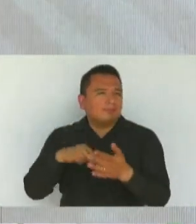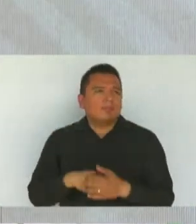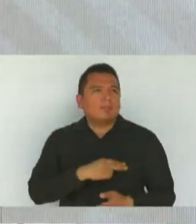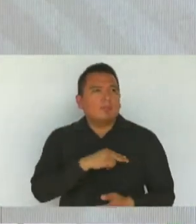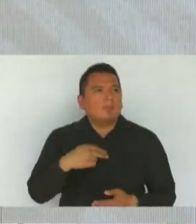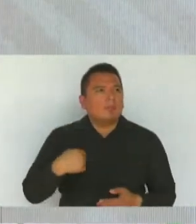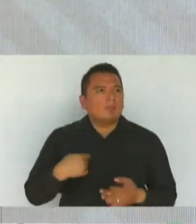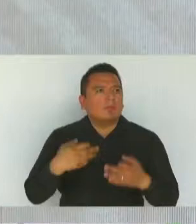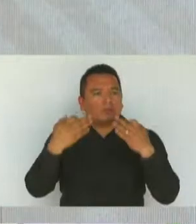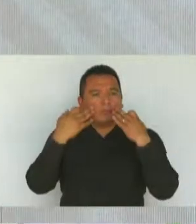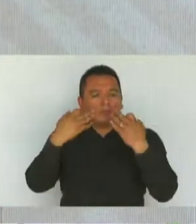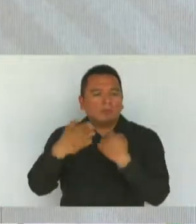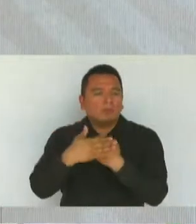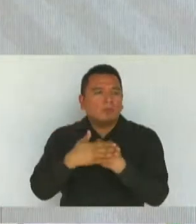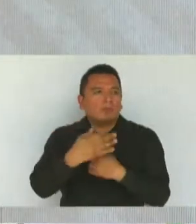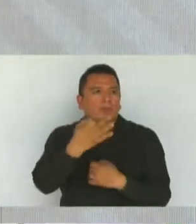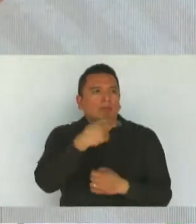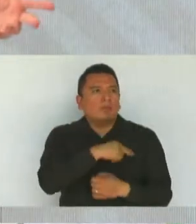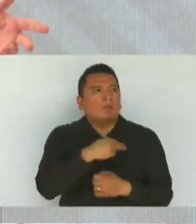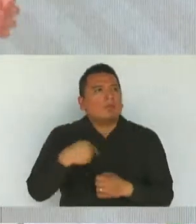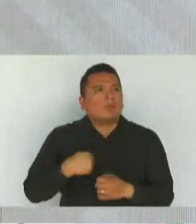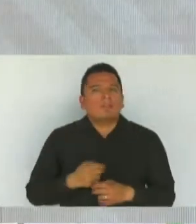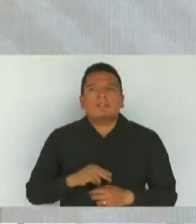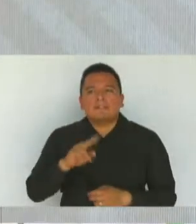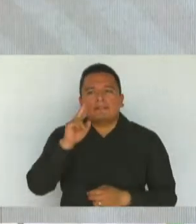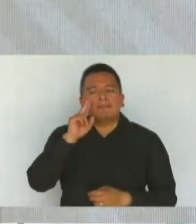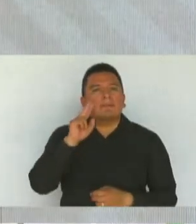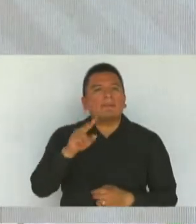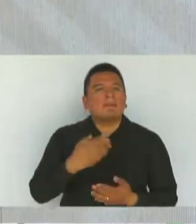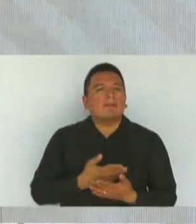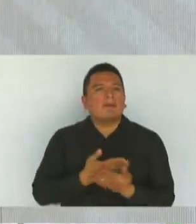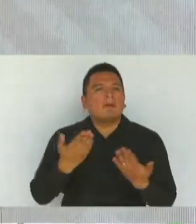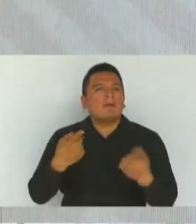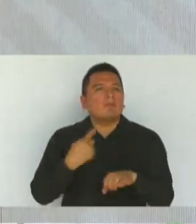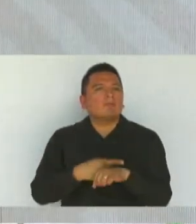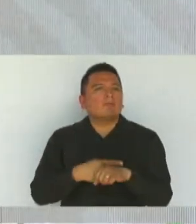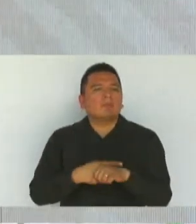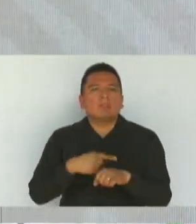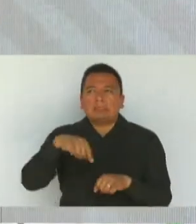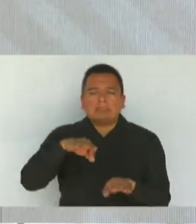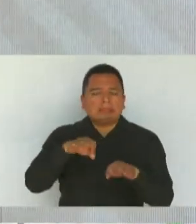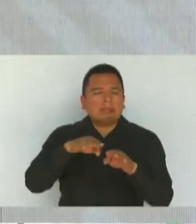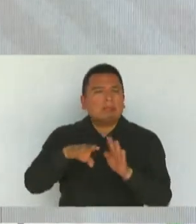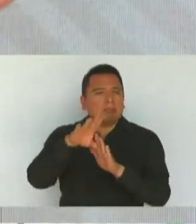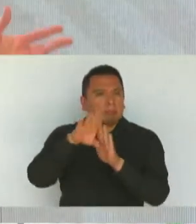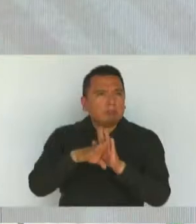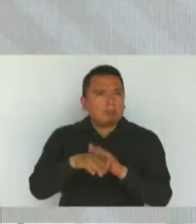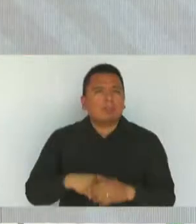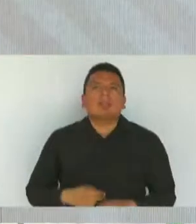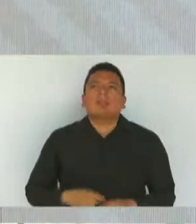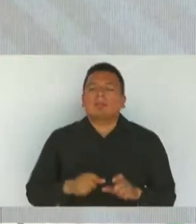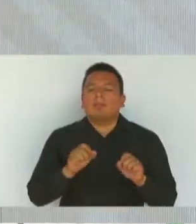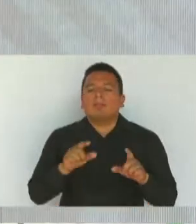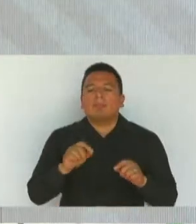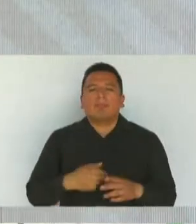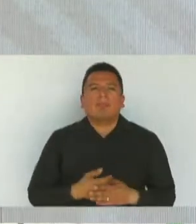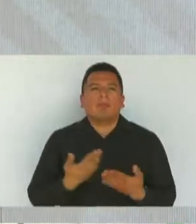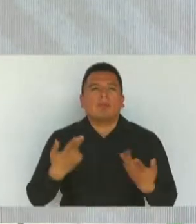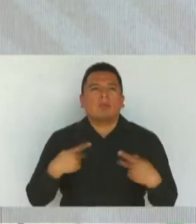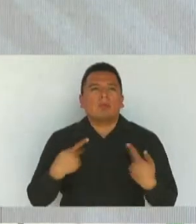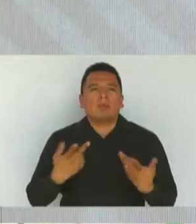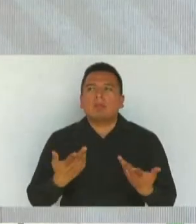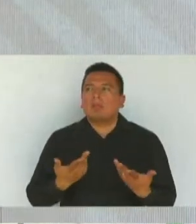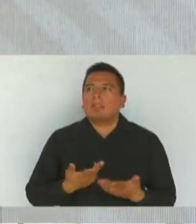verificado dentro de poco, viendo cómo han disminuido las enfermedades entre los trabajadores, cómo ha disminuido el ausentismo